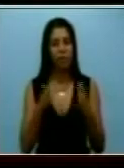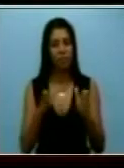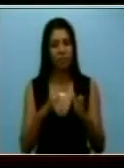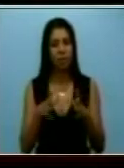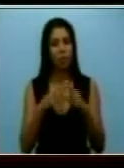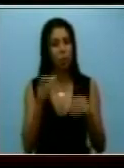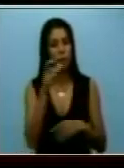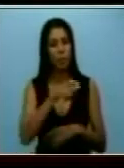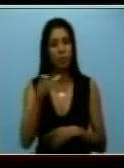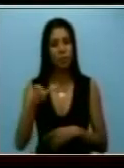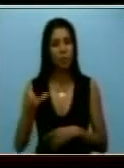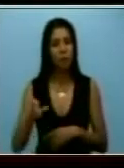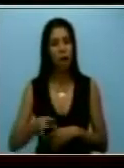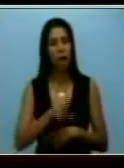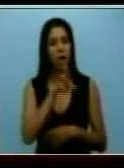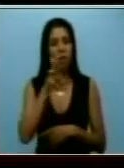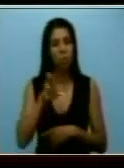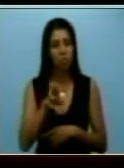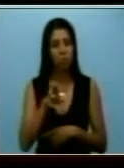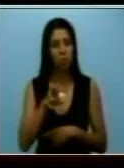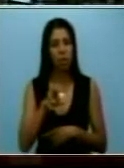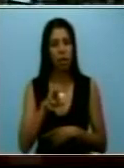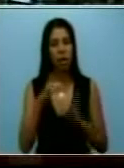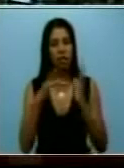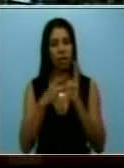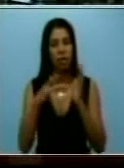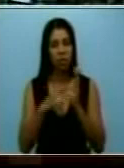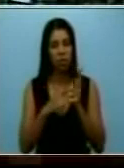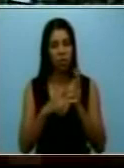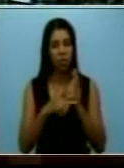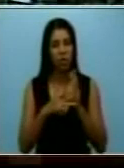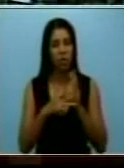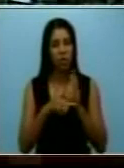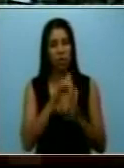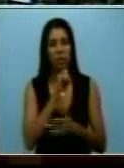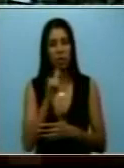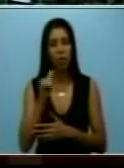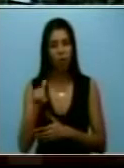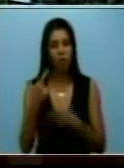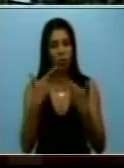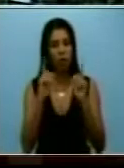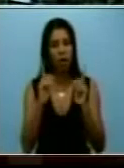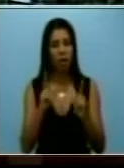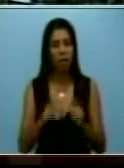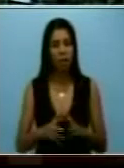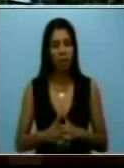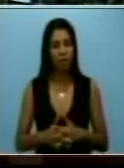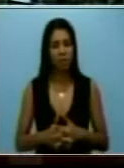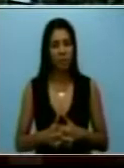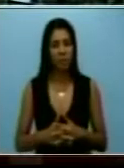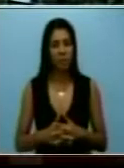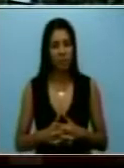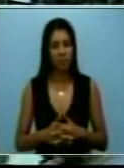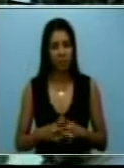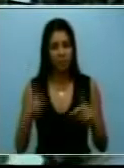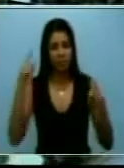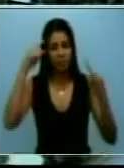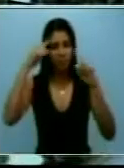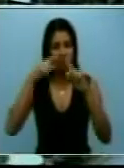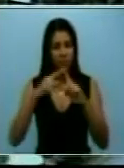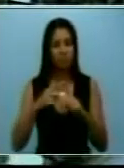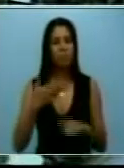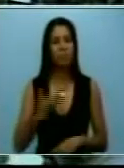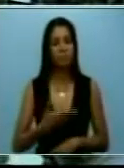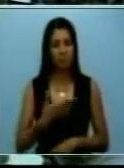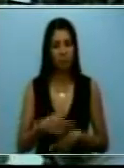los ciudadanos y de todas las ciudadanas a las tecnologías de información libre, que buscaba como gran objetivo mejorar